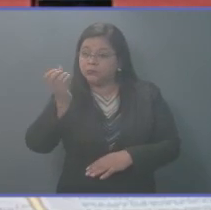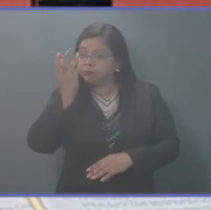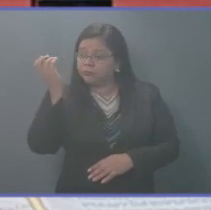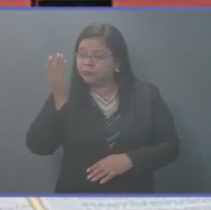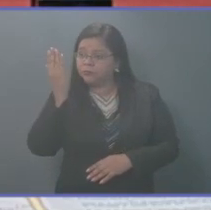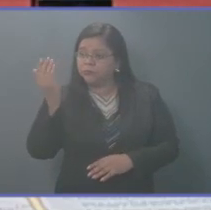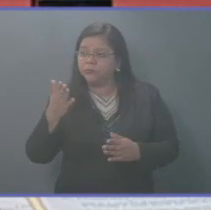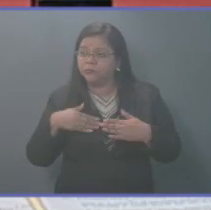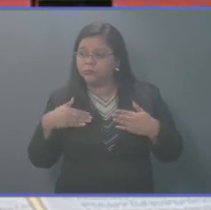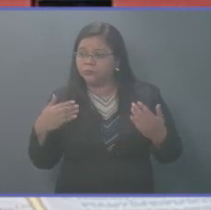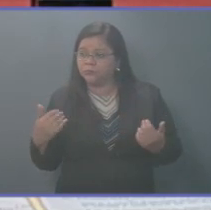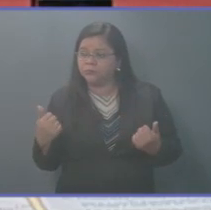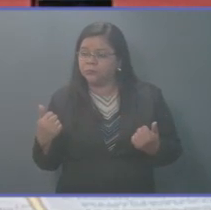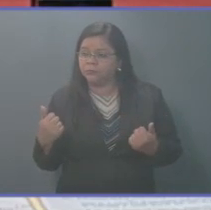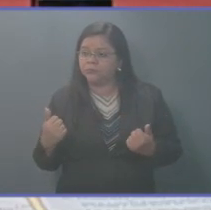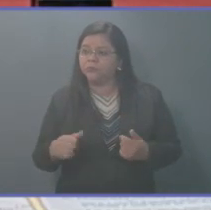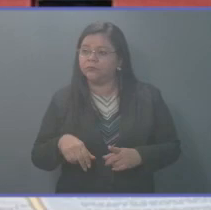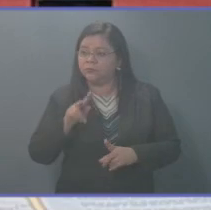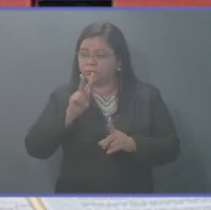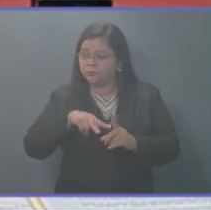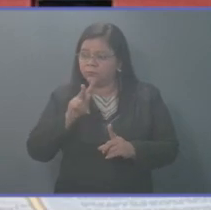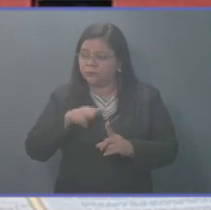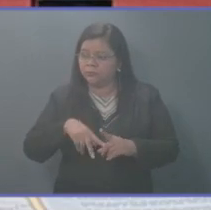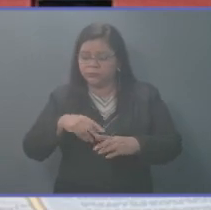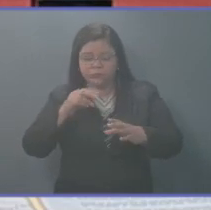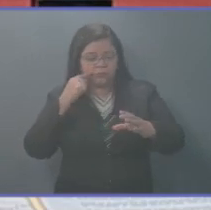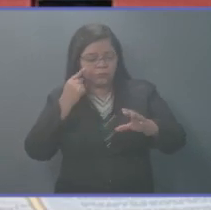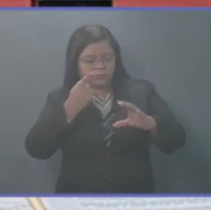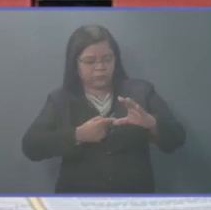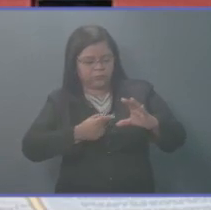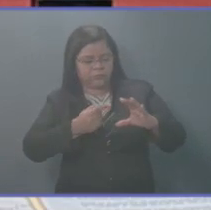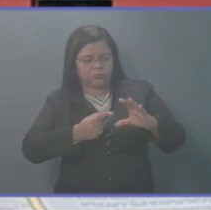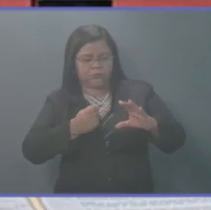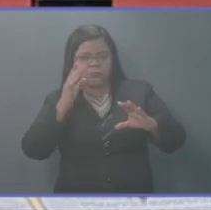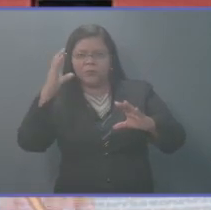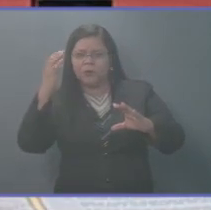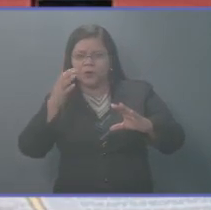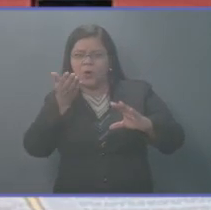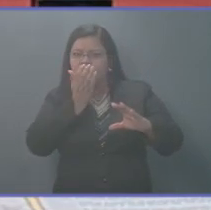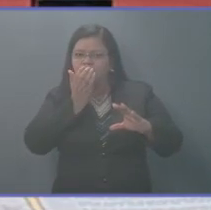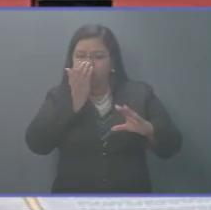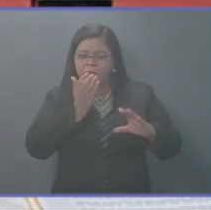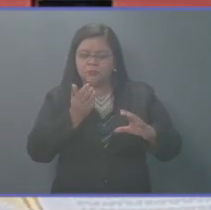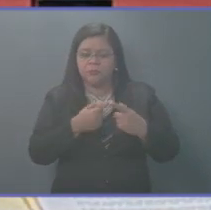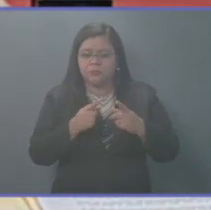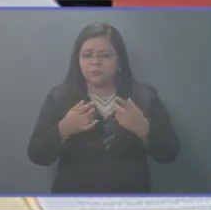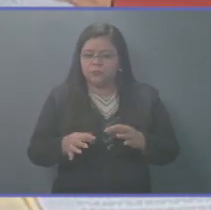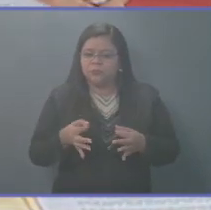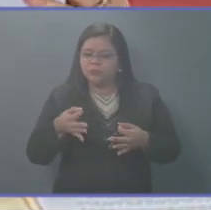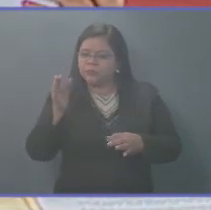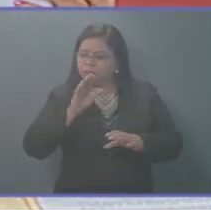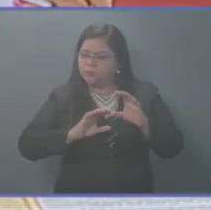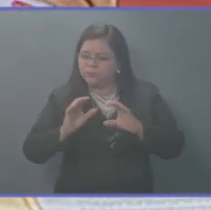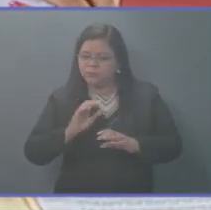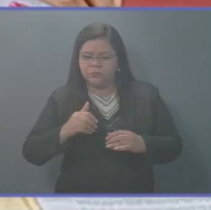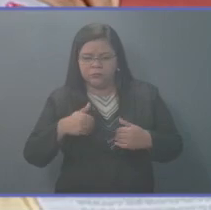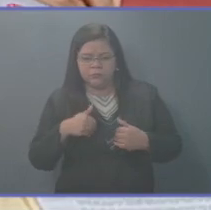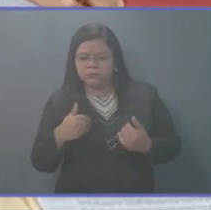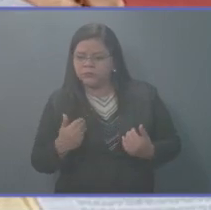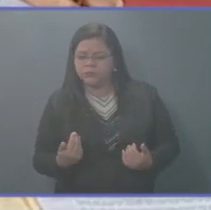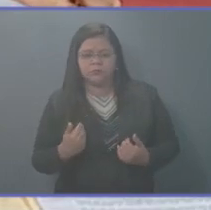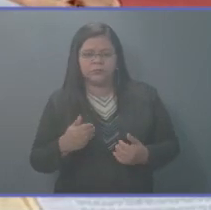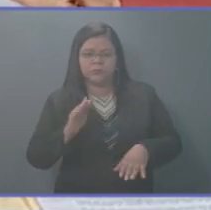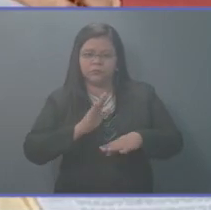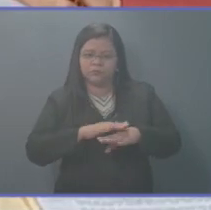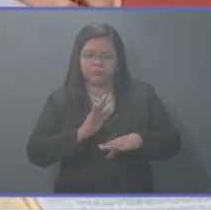por las características organolépticas del agua cuando científicamente no tenía yo para llamar a una